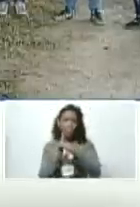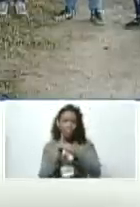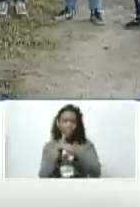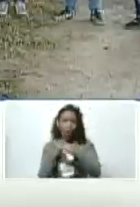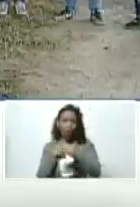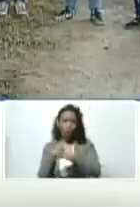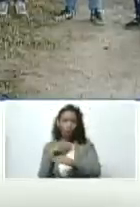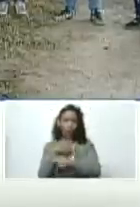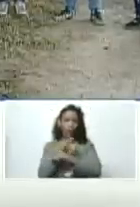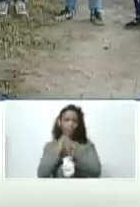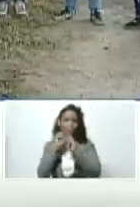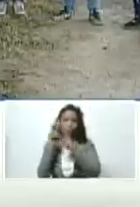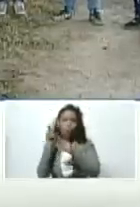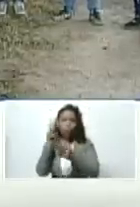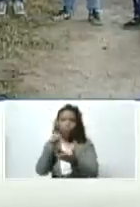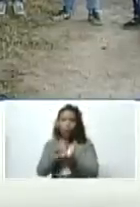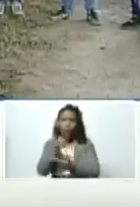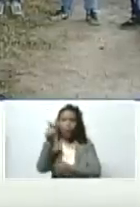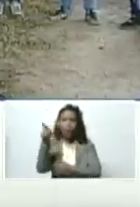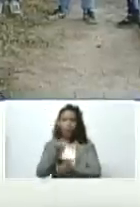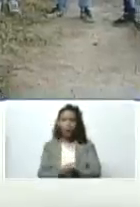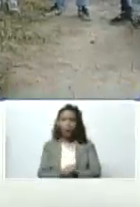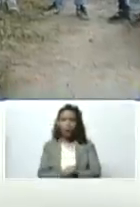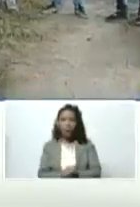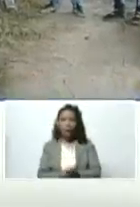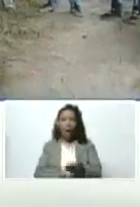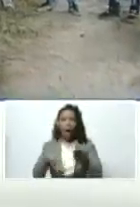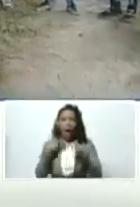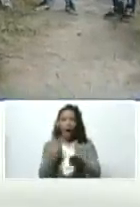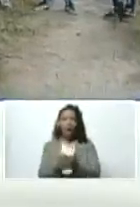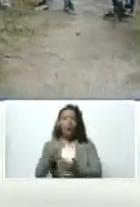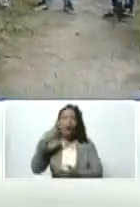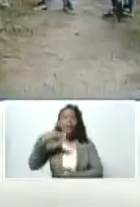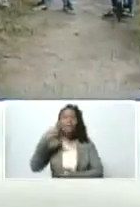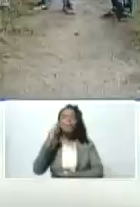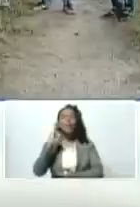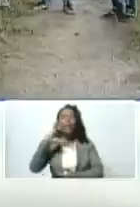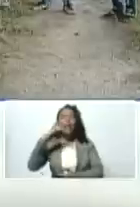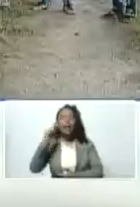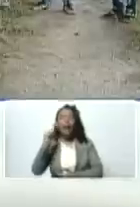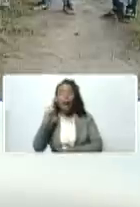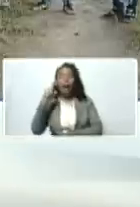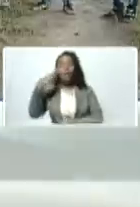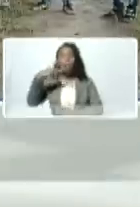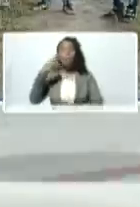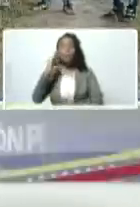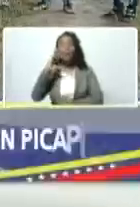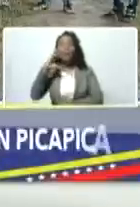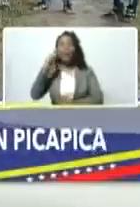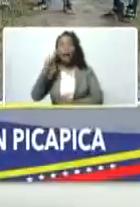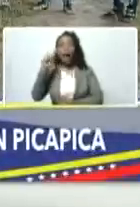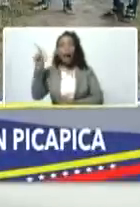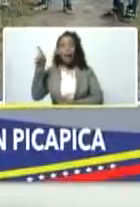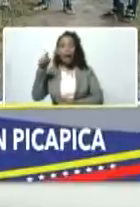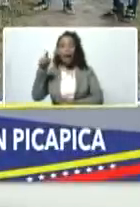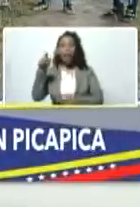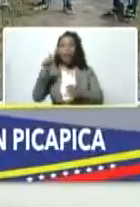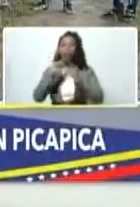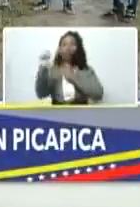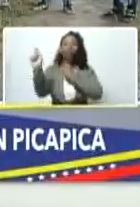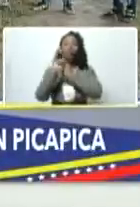oportunidad llegara hasta allá hasta Pica Pica allá en Turmero